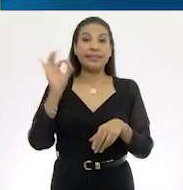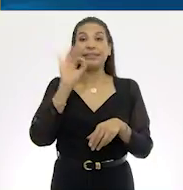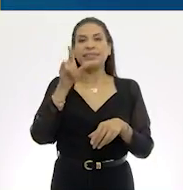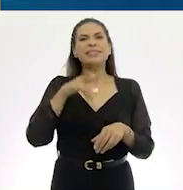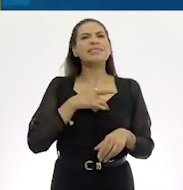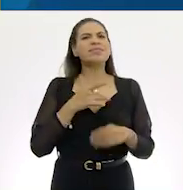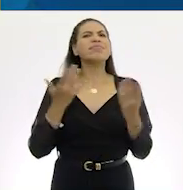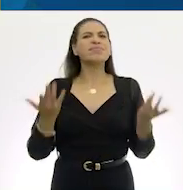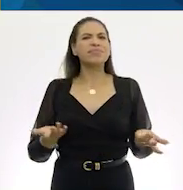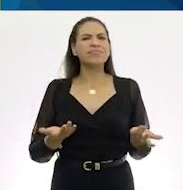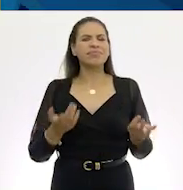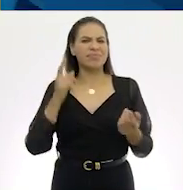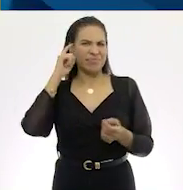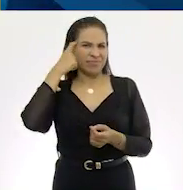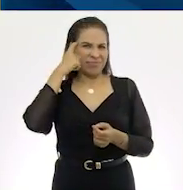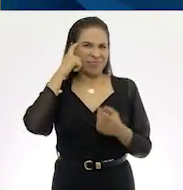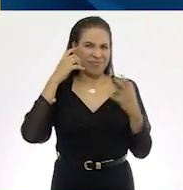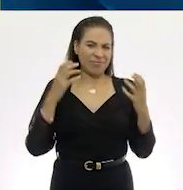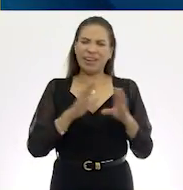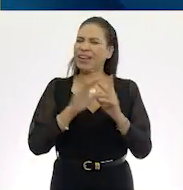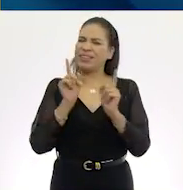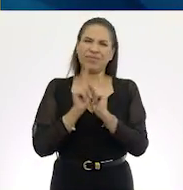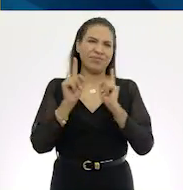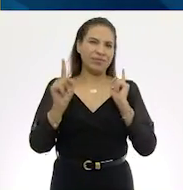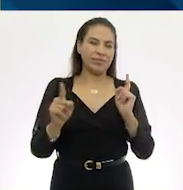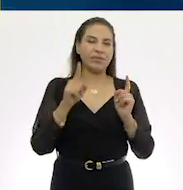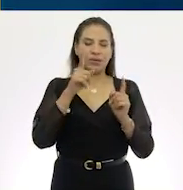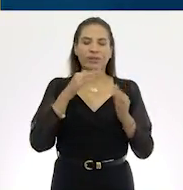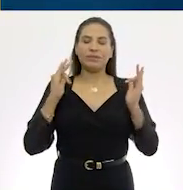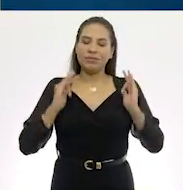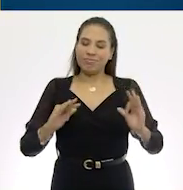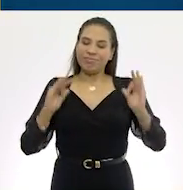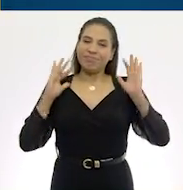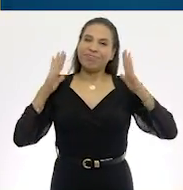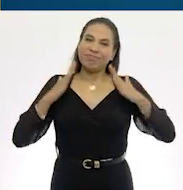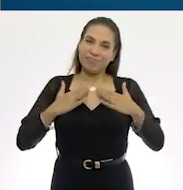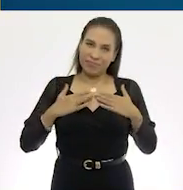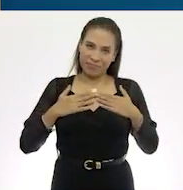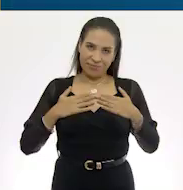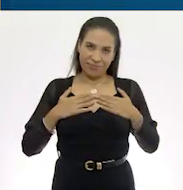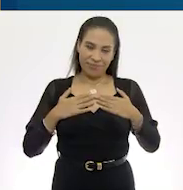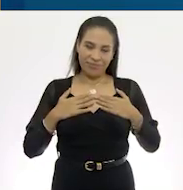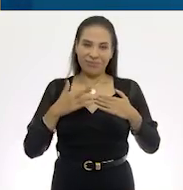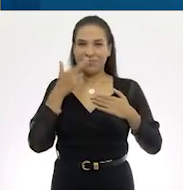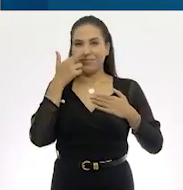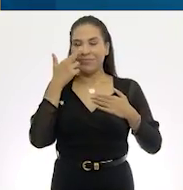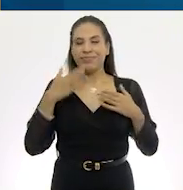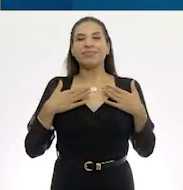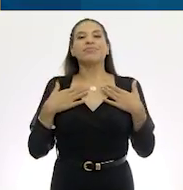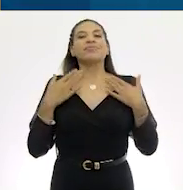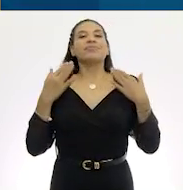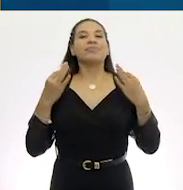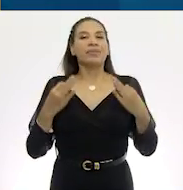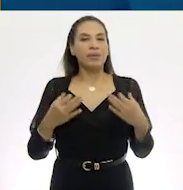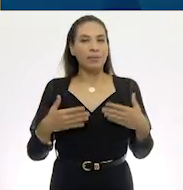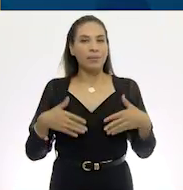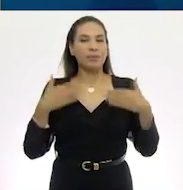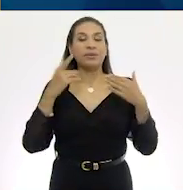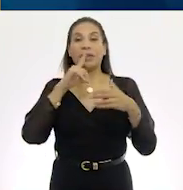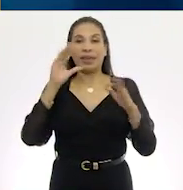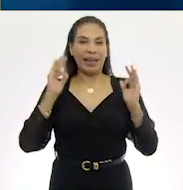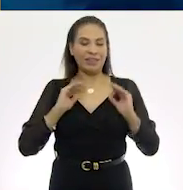que sientes es enojo, aléjate, conserva la calma, respira y cuando estés